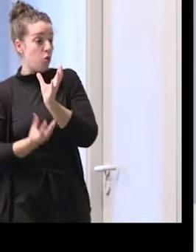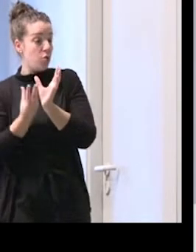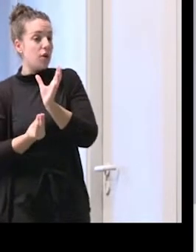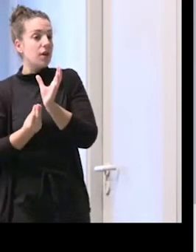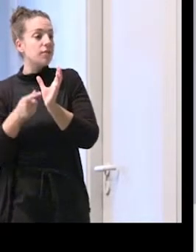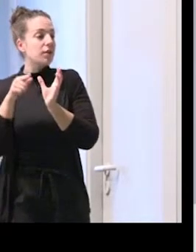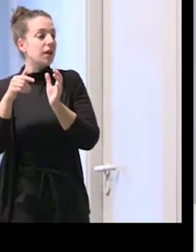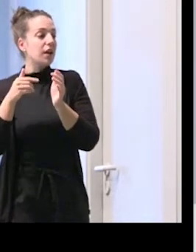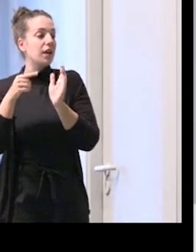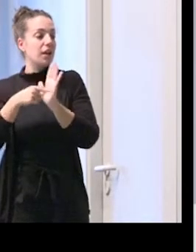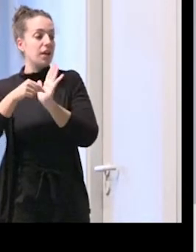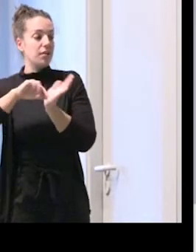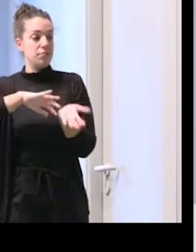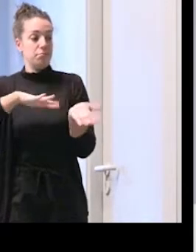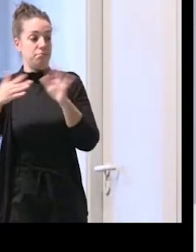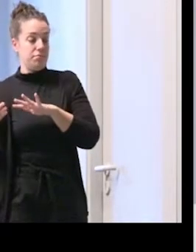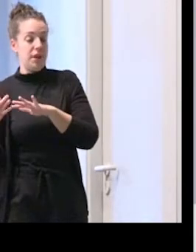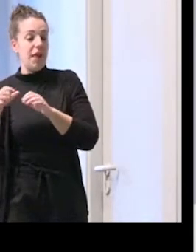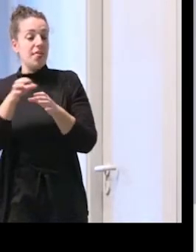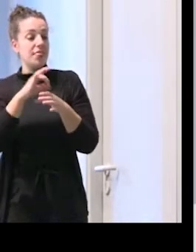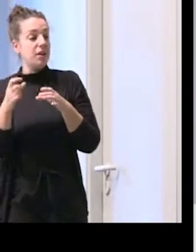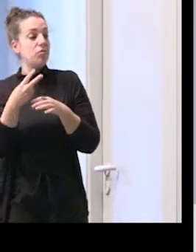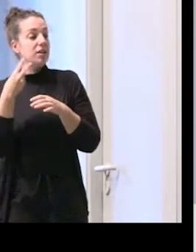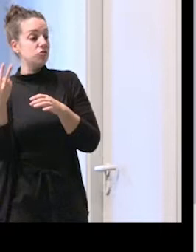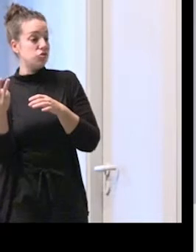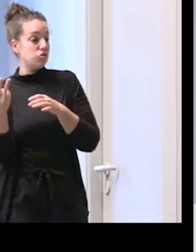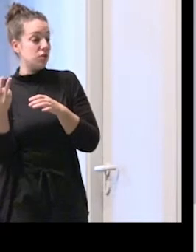del ganglio espiral. Estas dos células, la célula ciliada